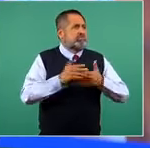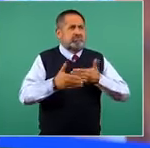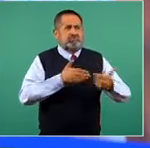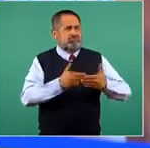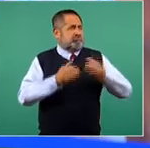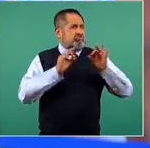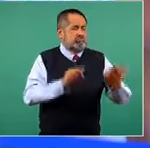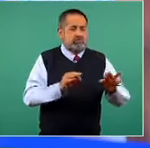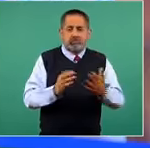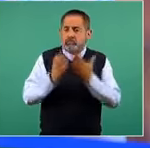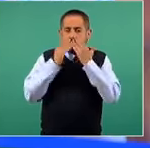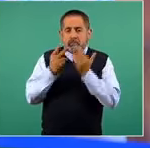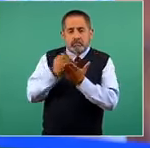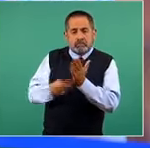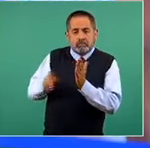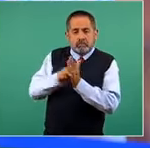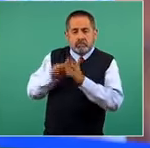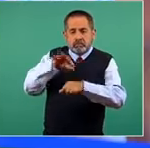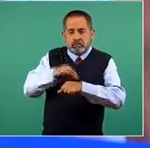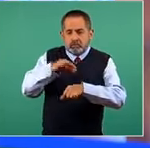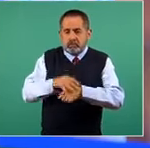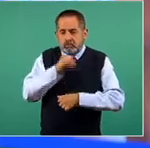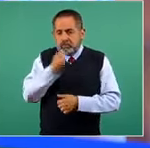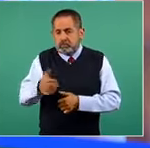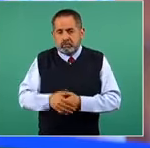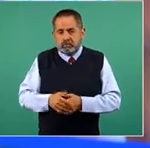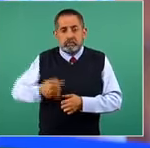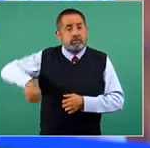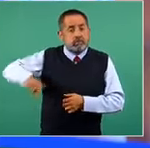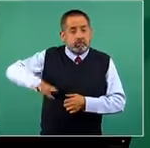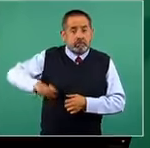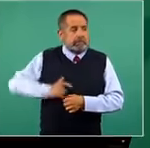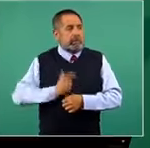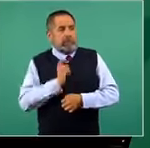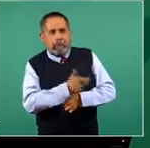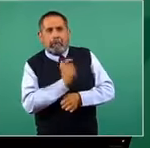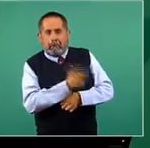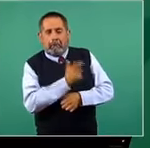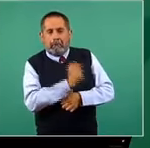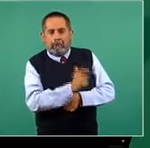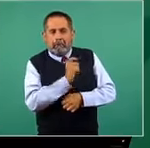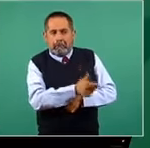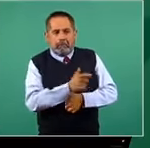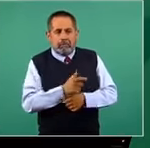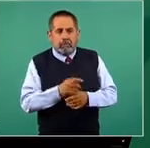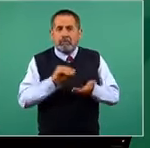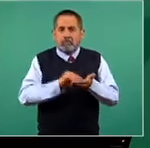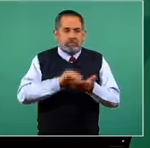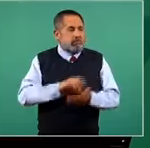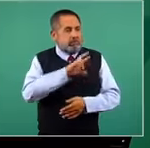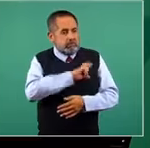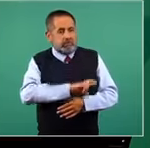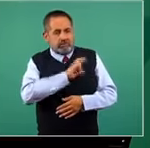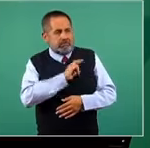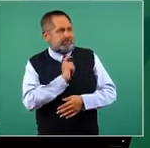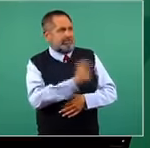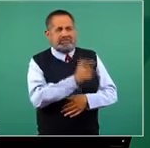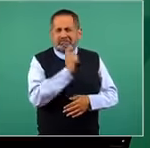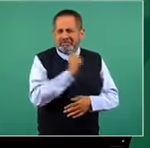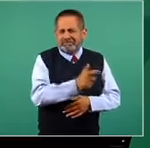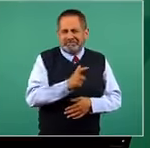operarlo. Y el esquema era tan perjudicial para el país que se tiene que pagar una renta, estamos hablando